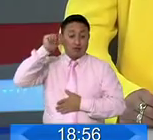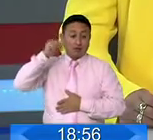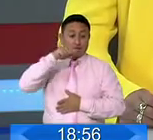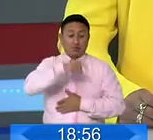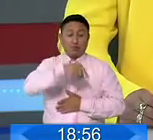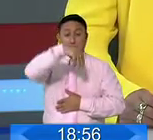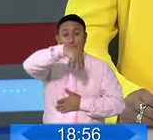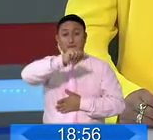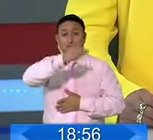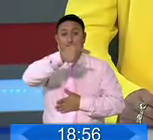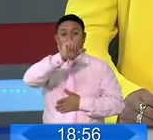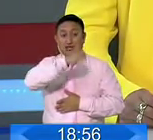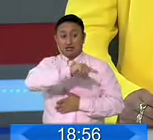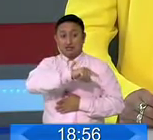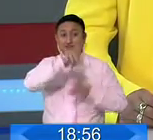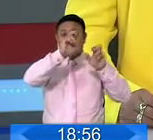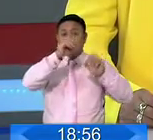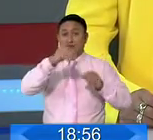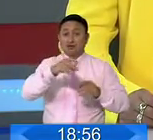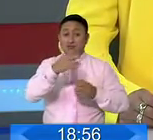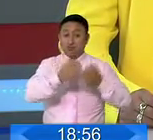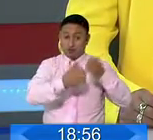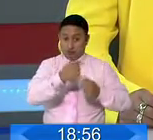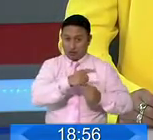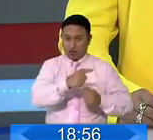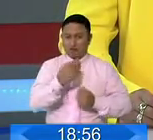Mangas estaría hablando de temas polémicos.